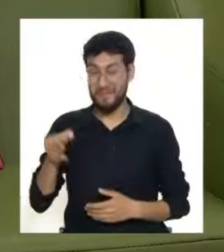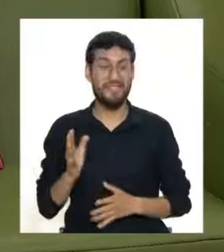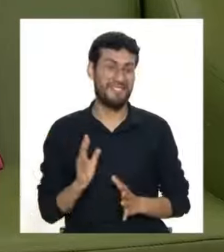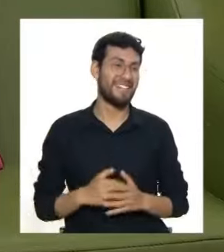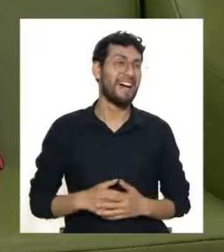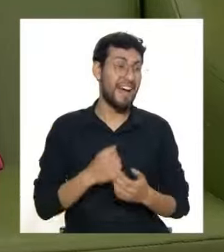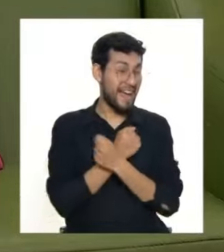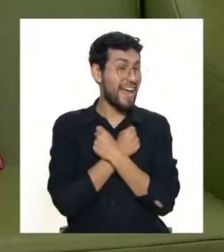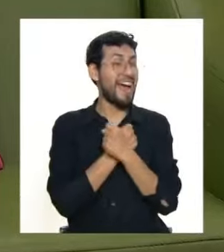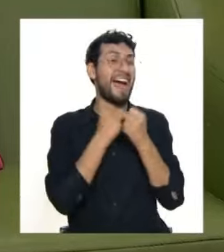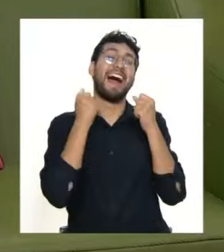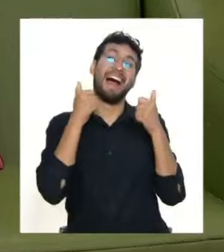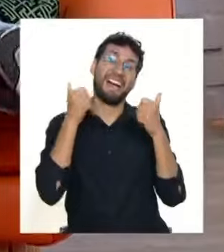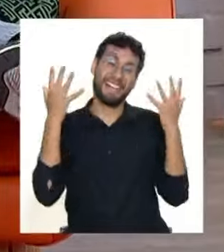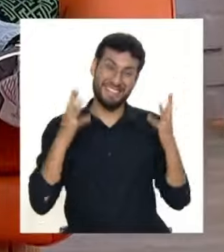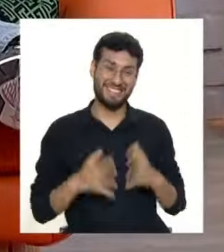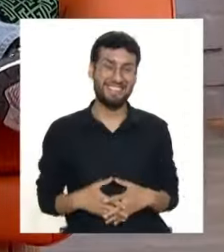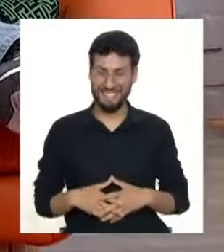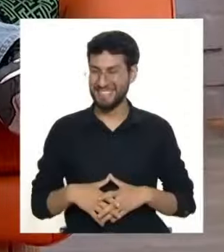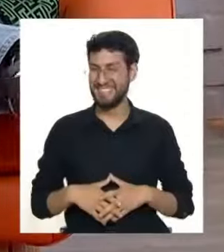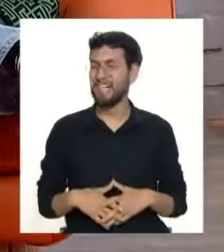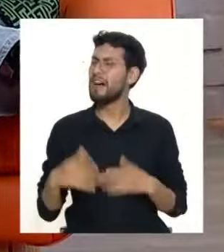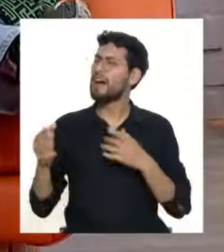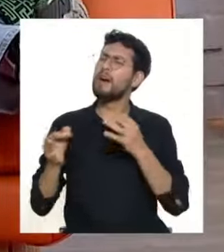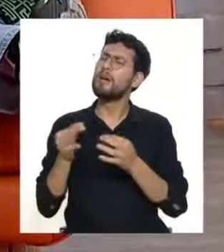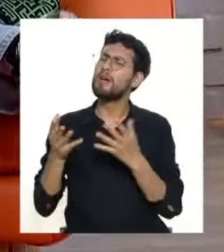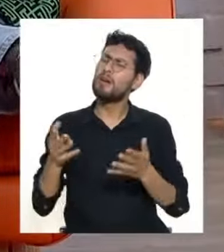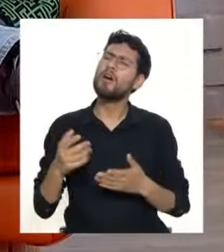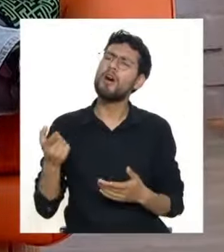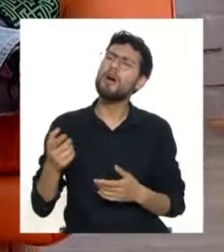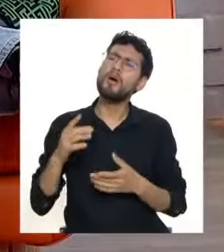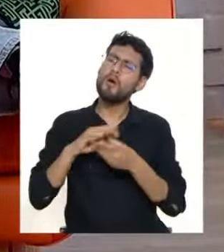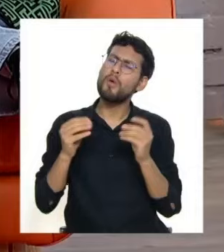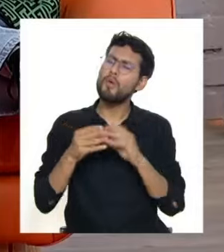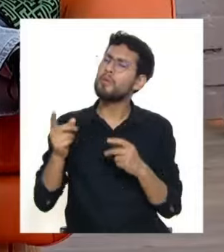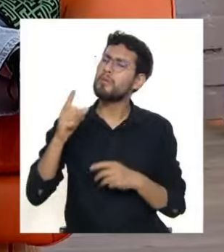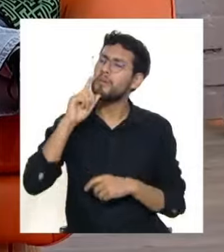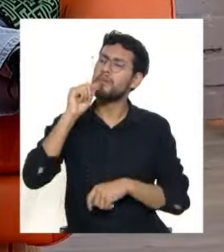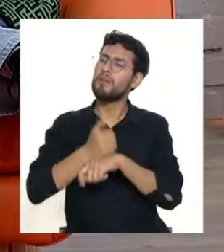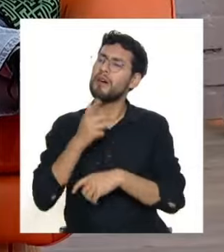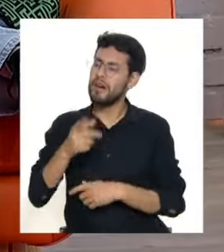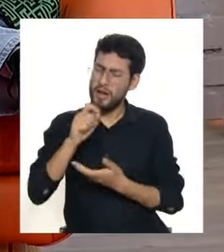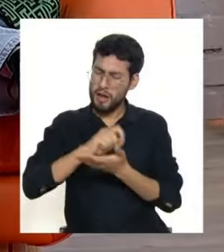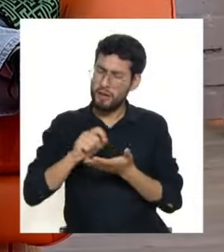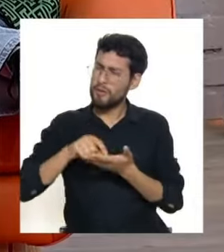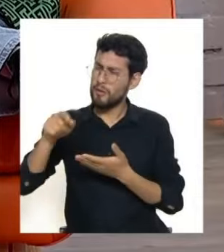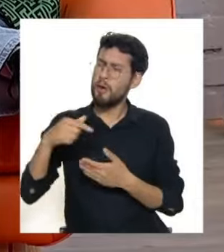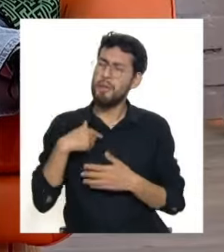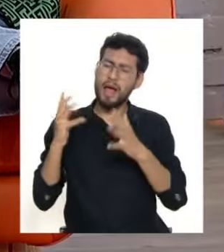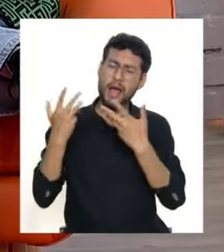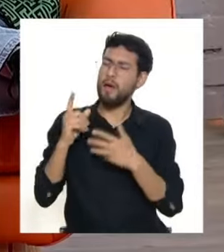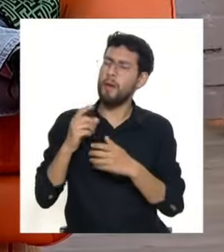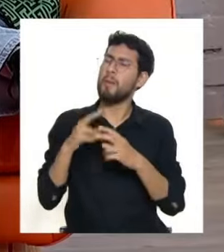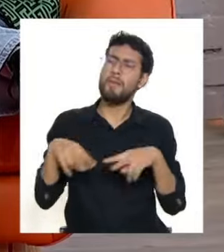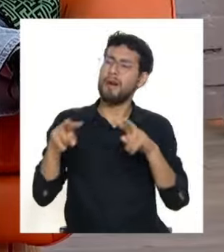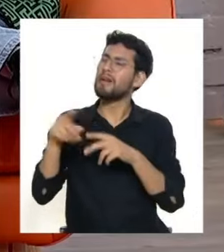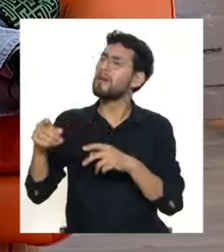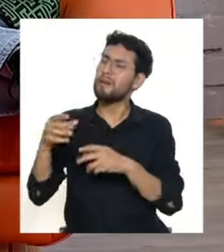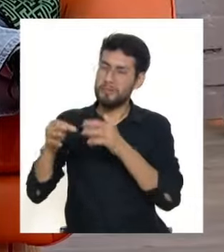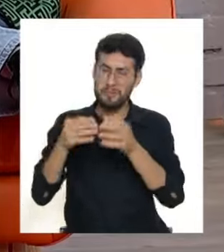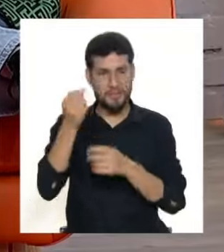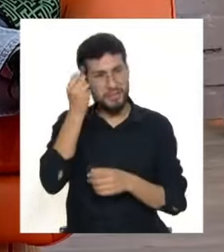amor. De amor, pero por supuesto, claro. Juan Manuel, cuéntame la historia detrás de esta canción, Si me dejas no vale, que me gusta mucho, para que lo pueda entender, por